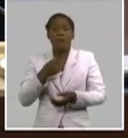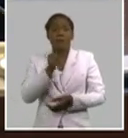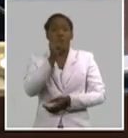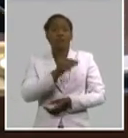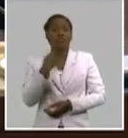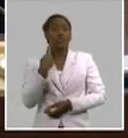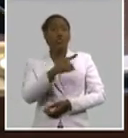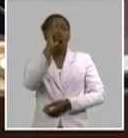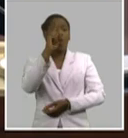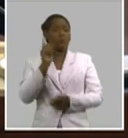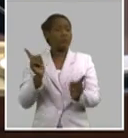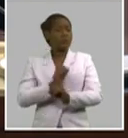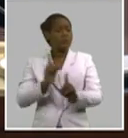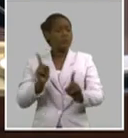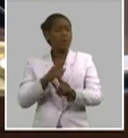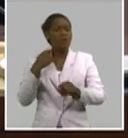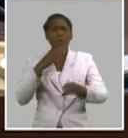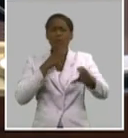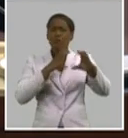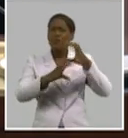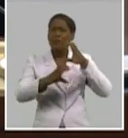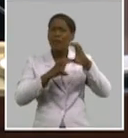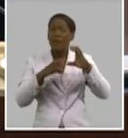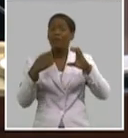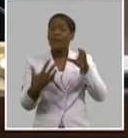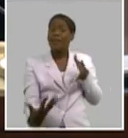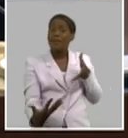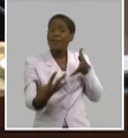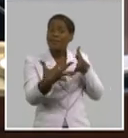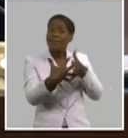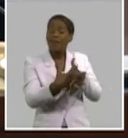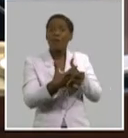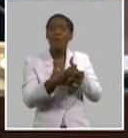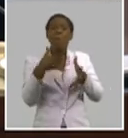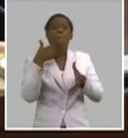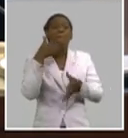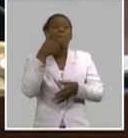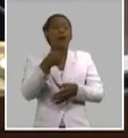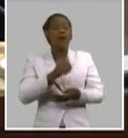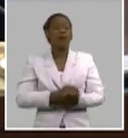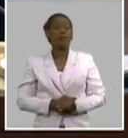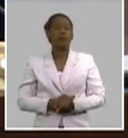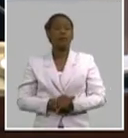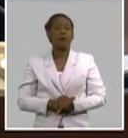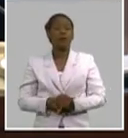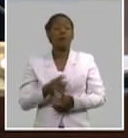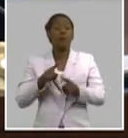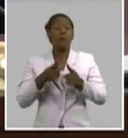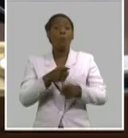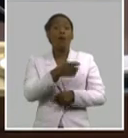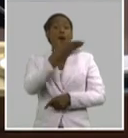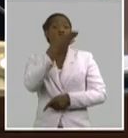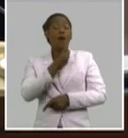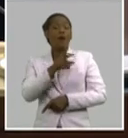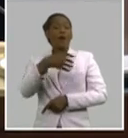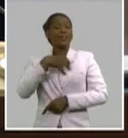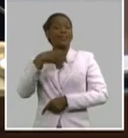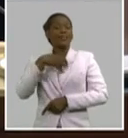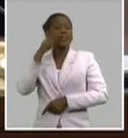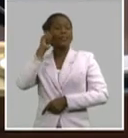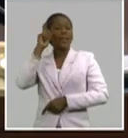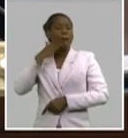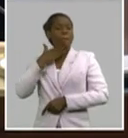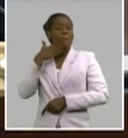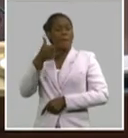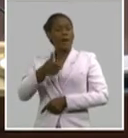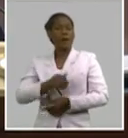social. La comunicación social transparenta la actividad de los cuadros. Si nosotros, los cuadros comunicándose, rinden cuenta de su